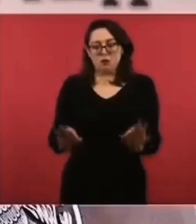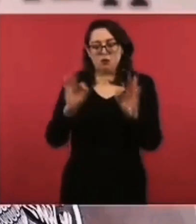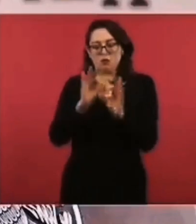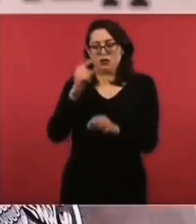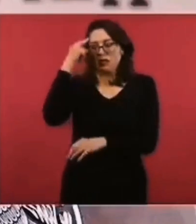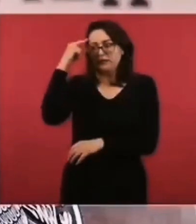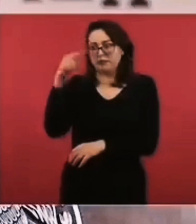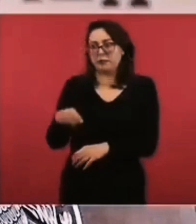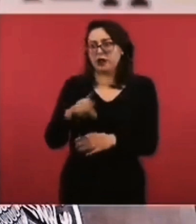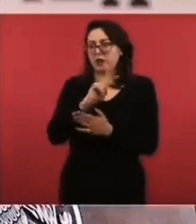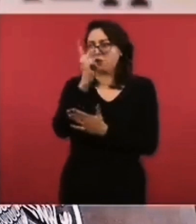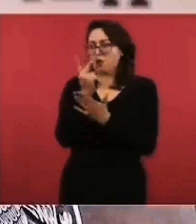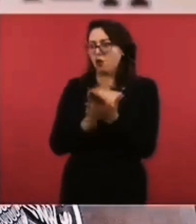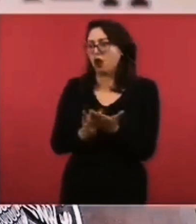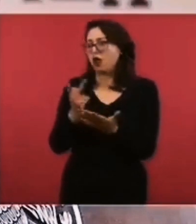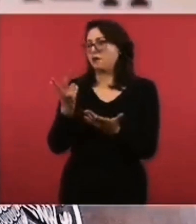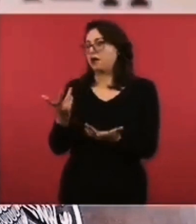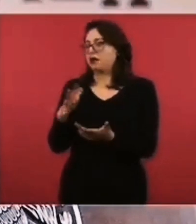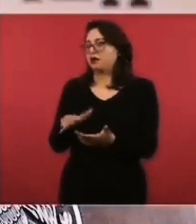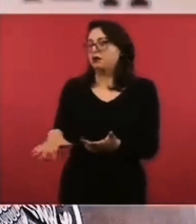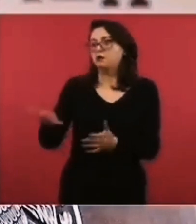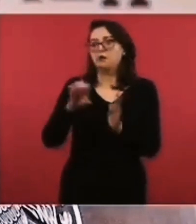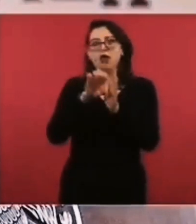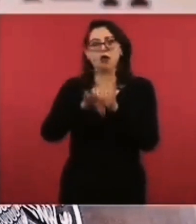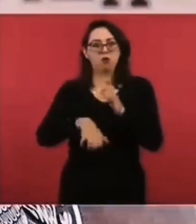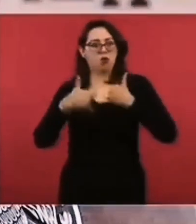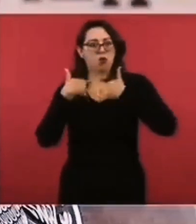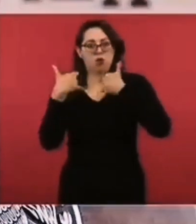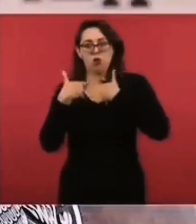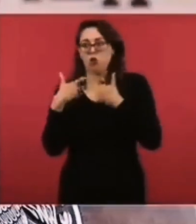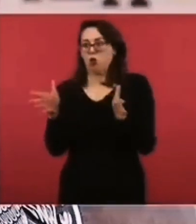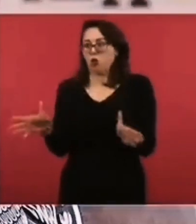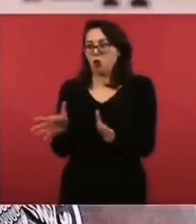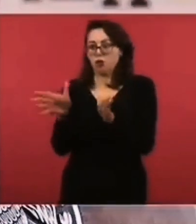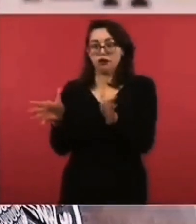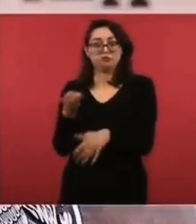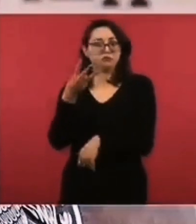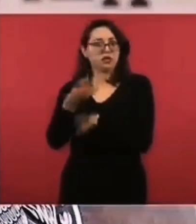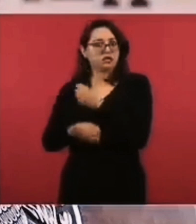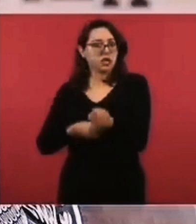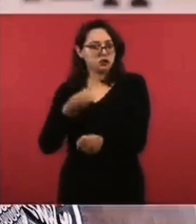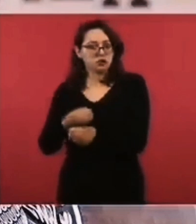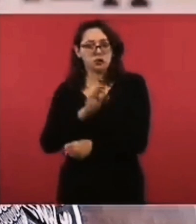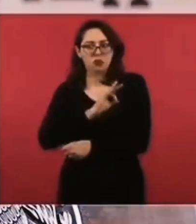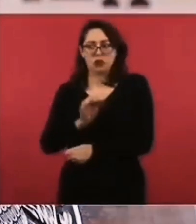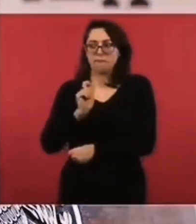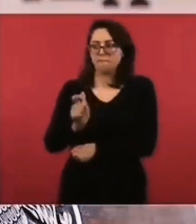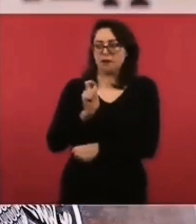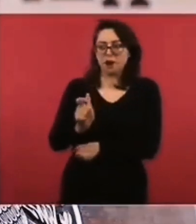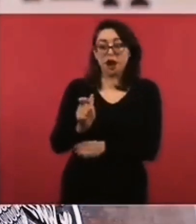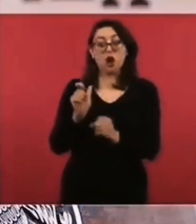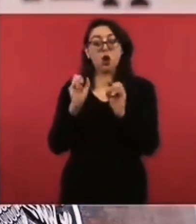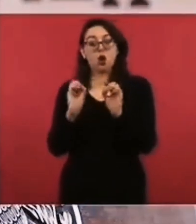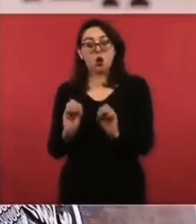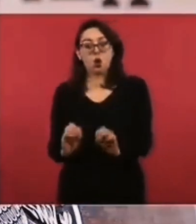Jóvenes Construyendo el Futuro durante 3 años y medio, o aumentar un 25% el